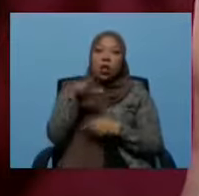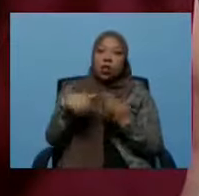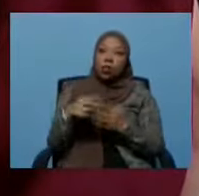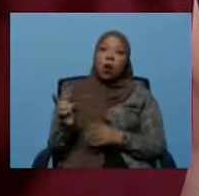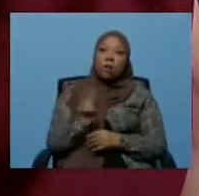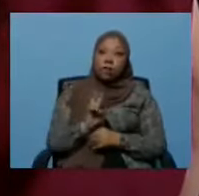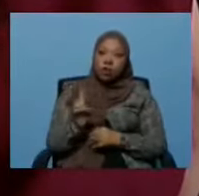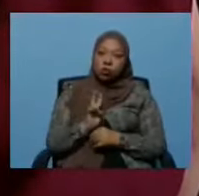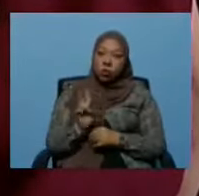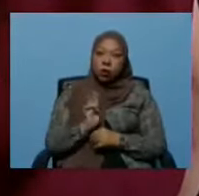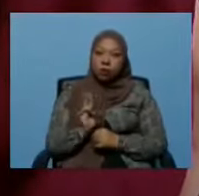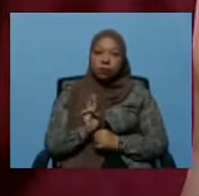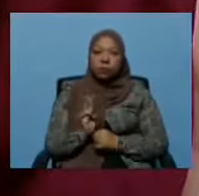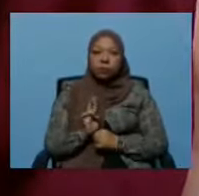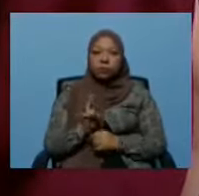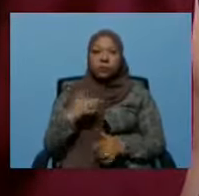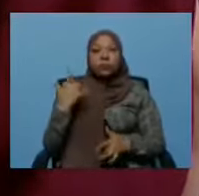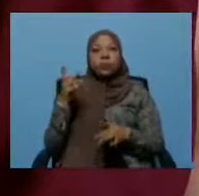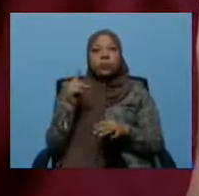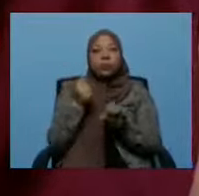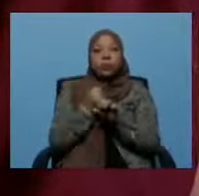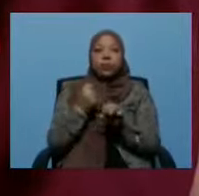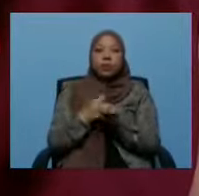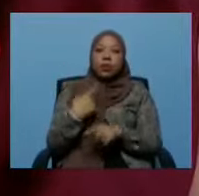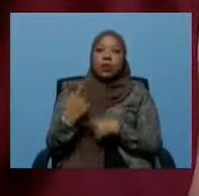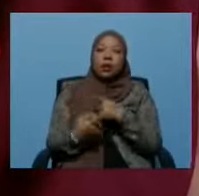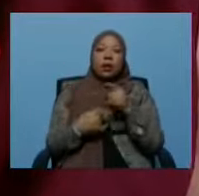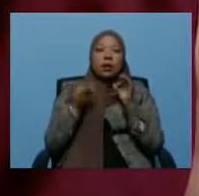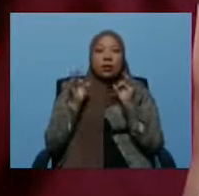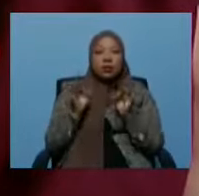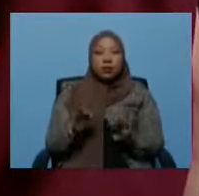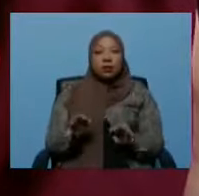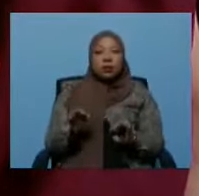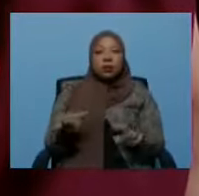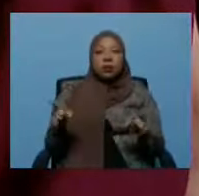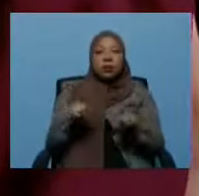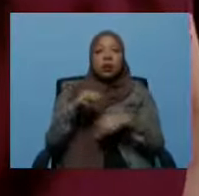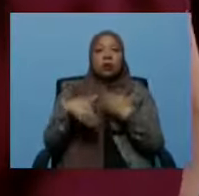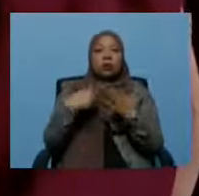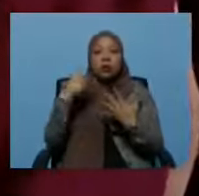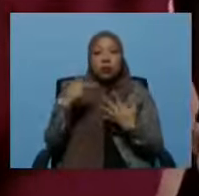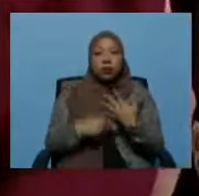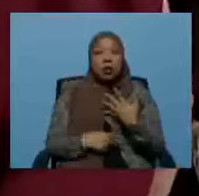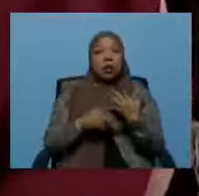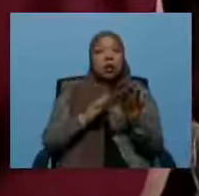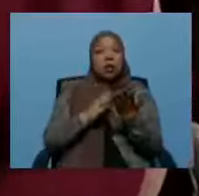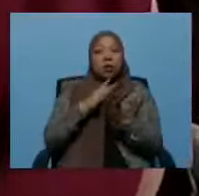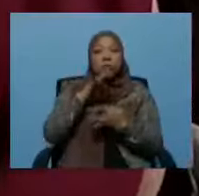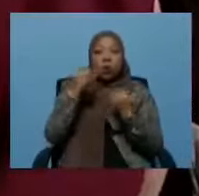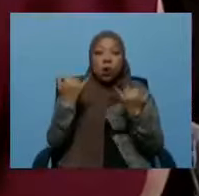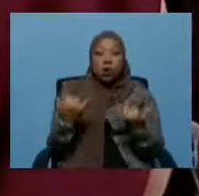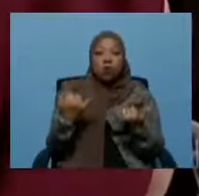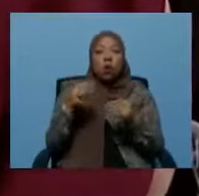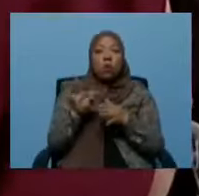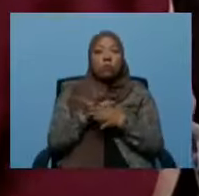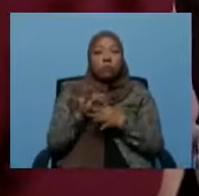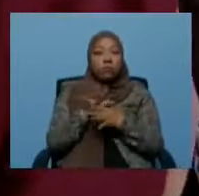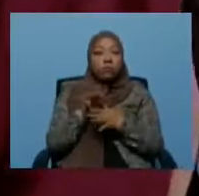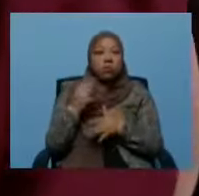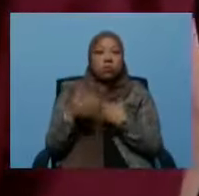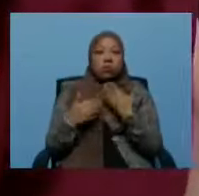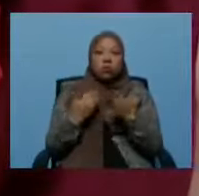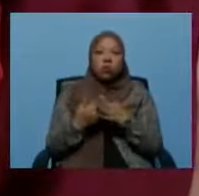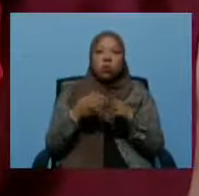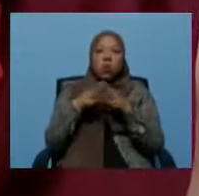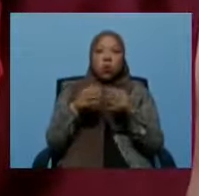territorio nacional, y que está seguro que la Guardia Nacional Bolivariana seguirá adelante cumpliendo estas funciones y, por